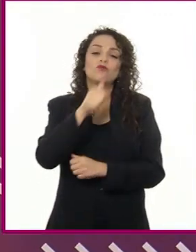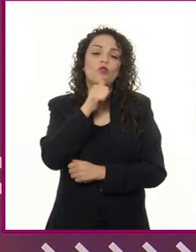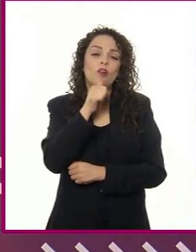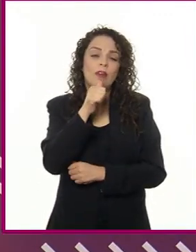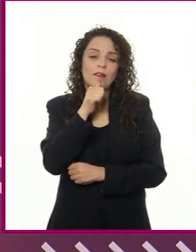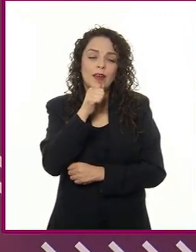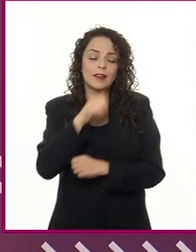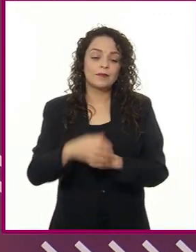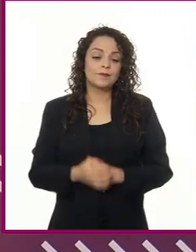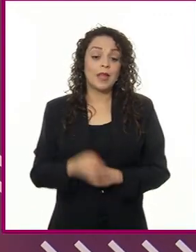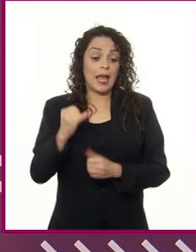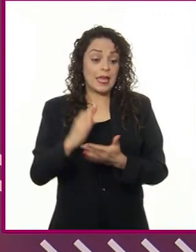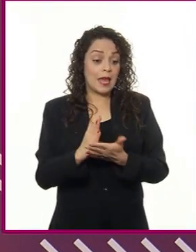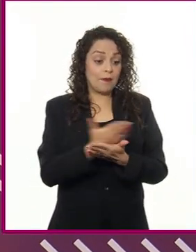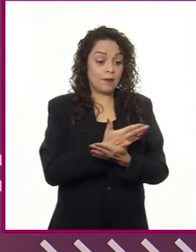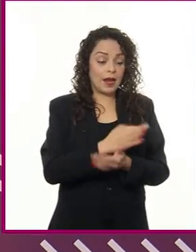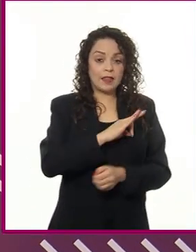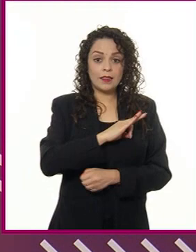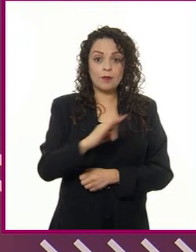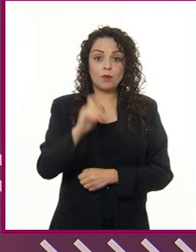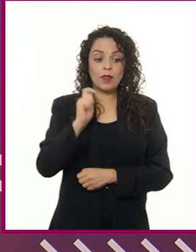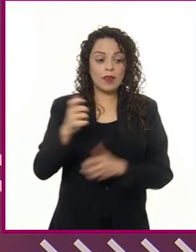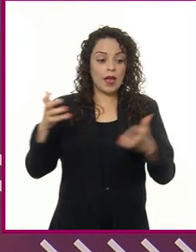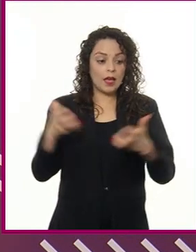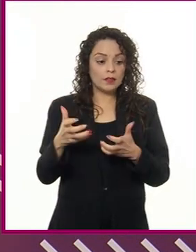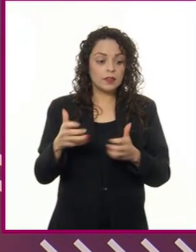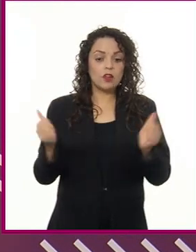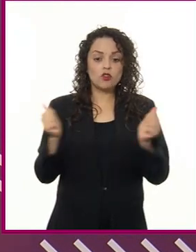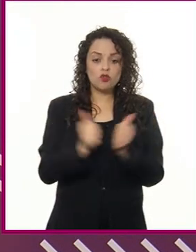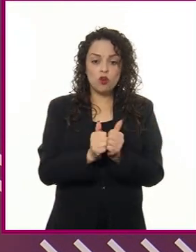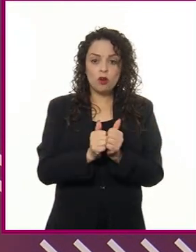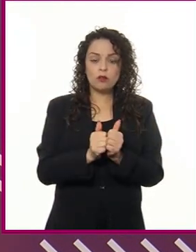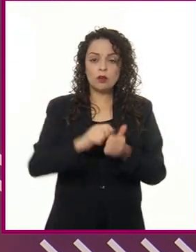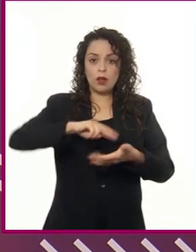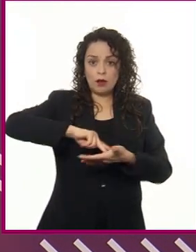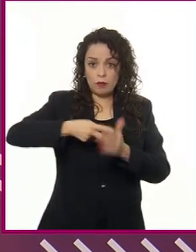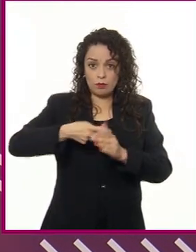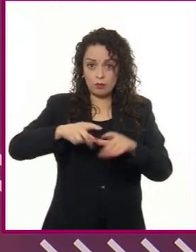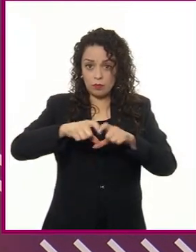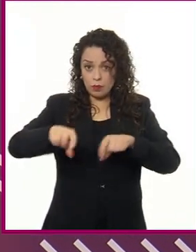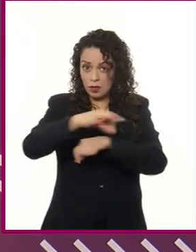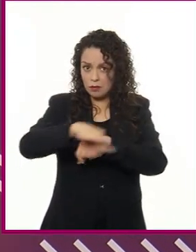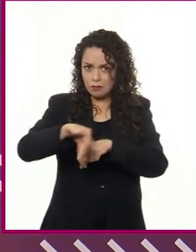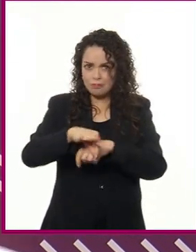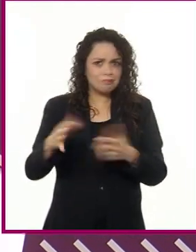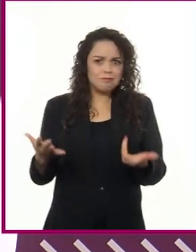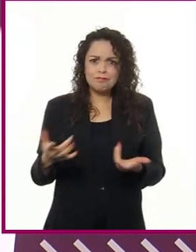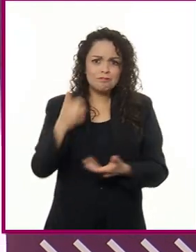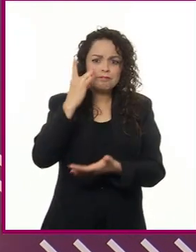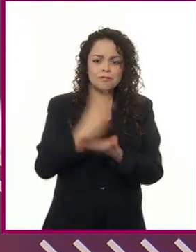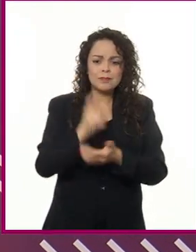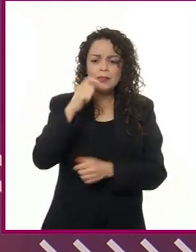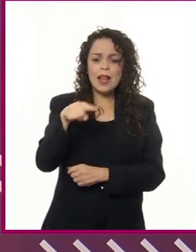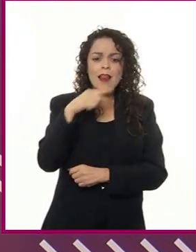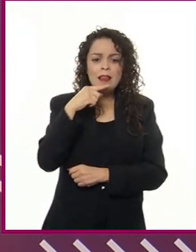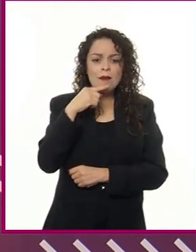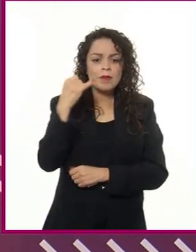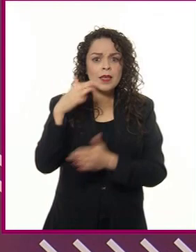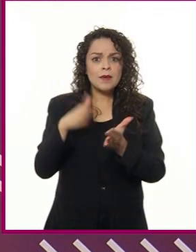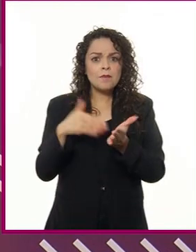Además, podemos hacerlo sin usar regla o compás. Solo necesitamos lápiz y